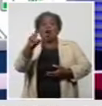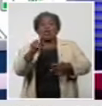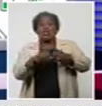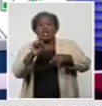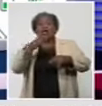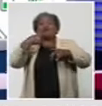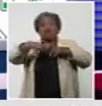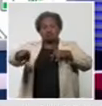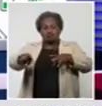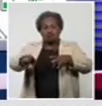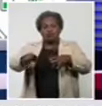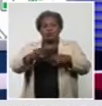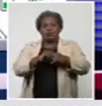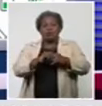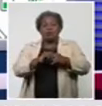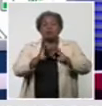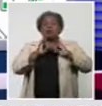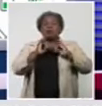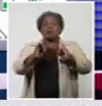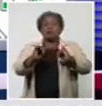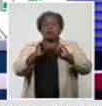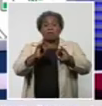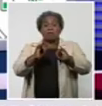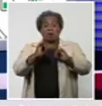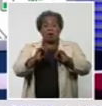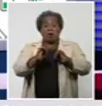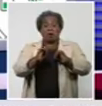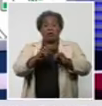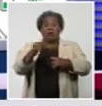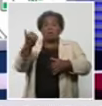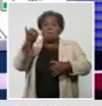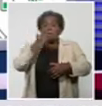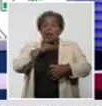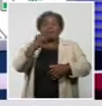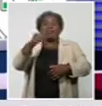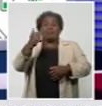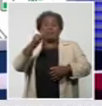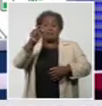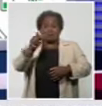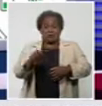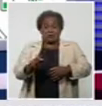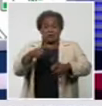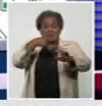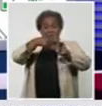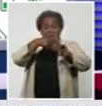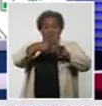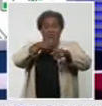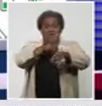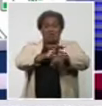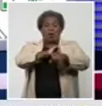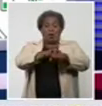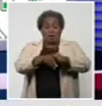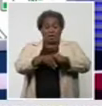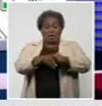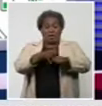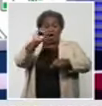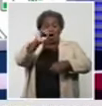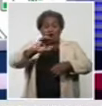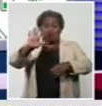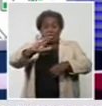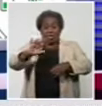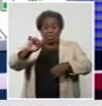a partir de reportar un número superior a 10 casos positivos de la enfermedad. Por supuesto, en el occidente del país